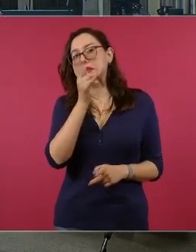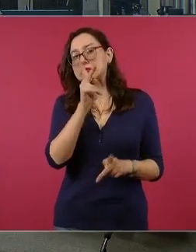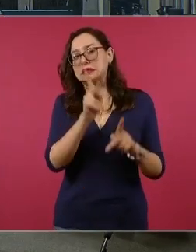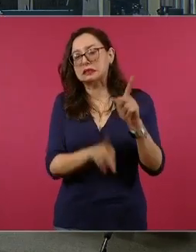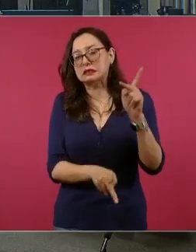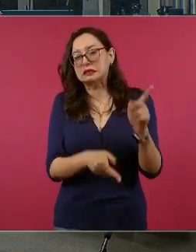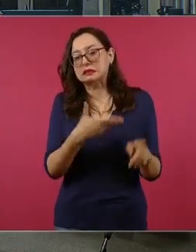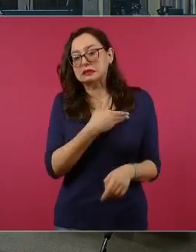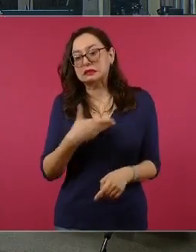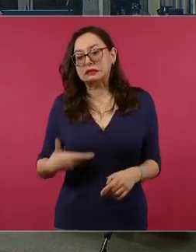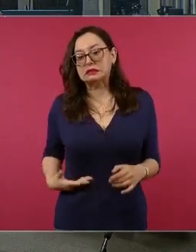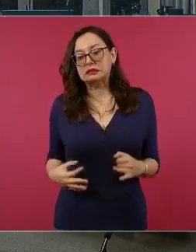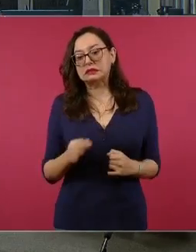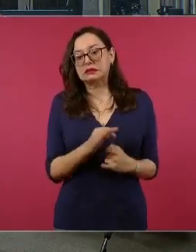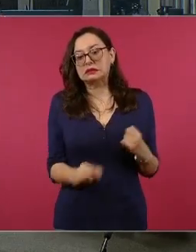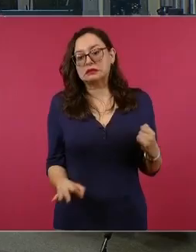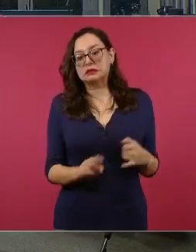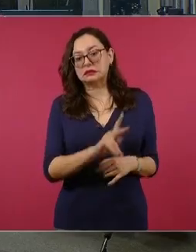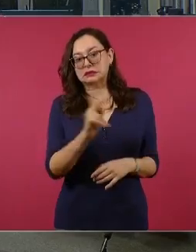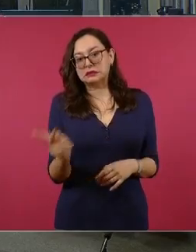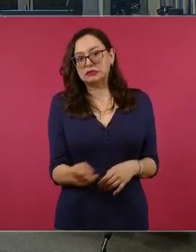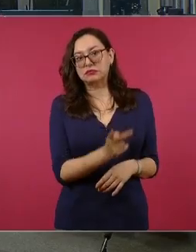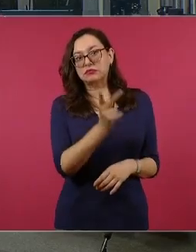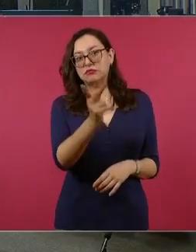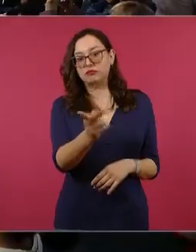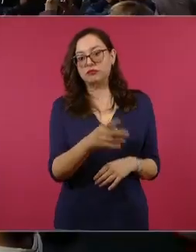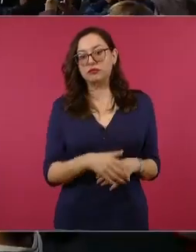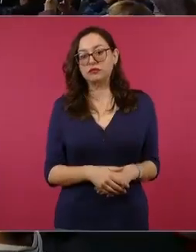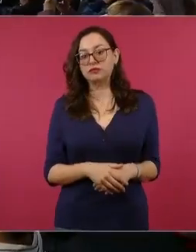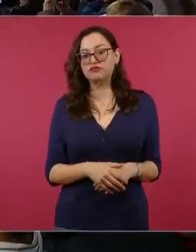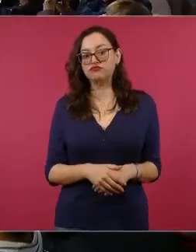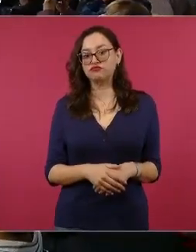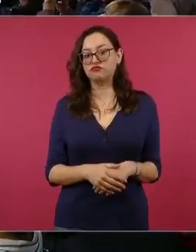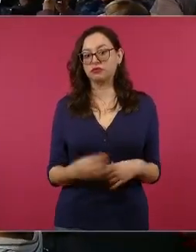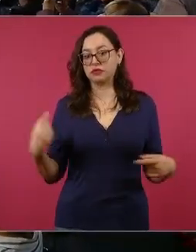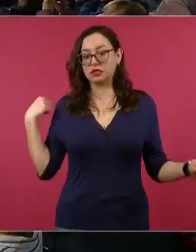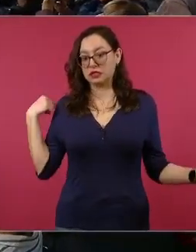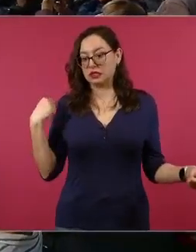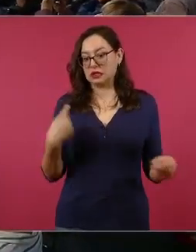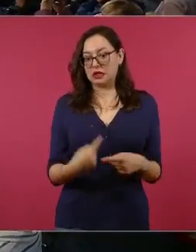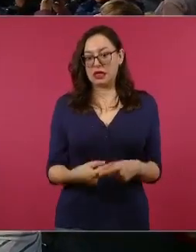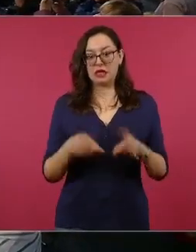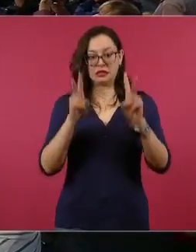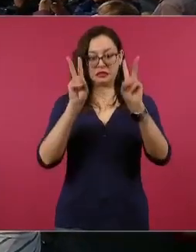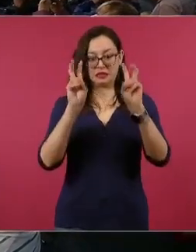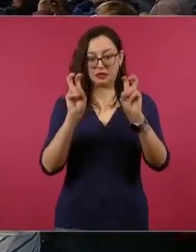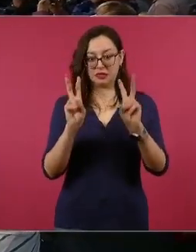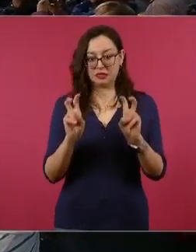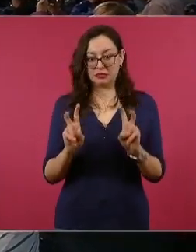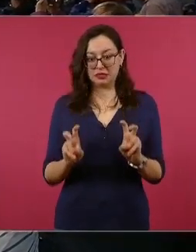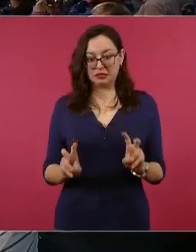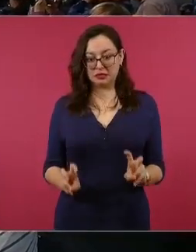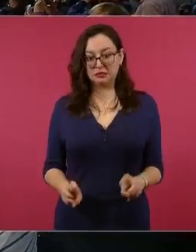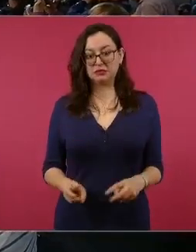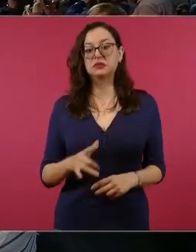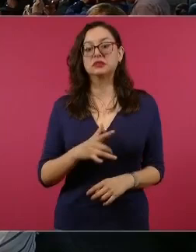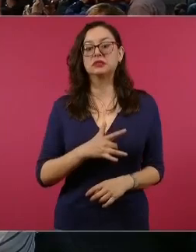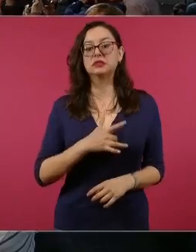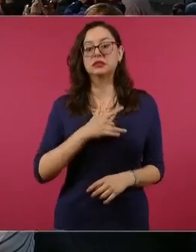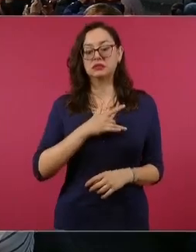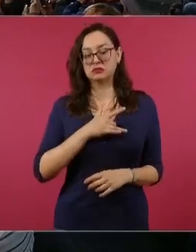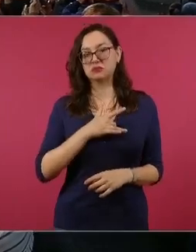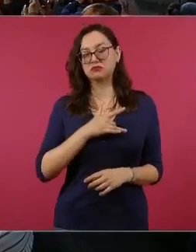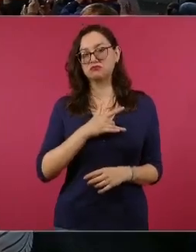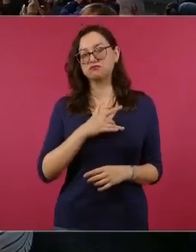agradecerle porque todos los temas que hemos aquí puesto sobre la mesa han sido